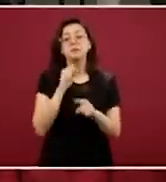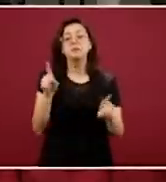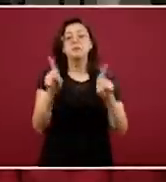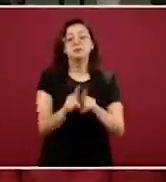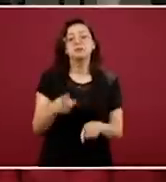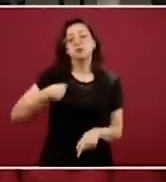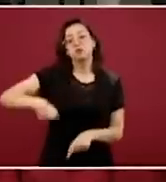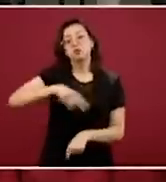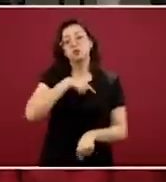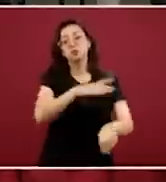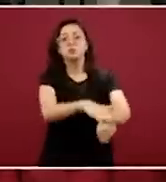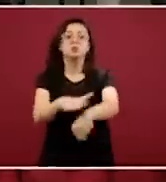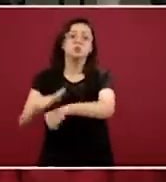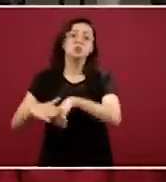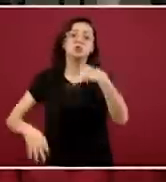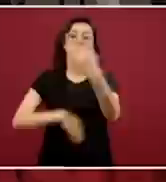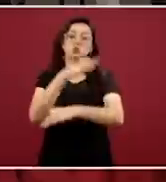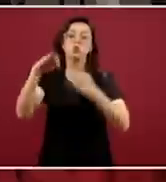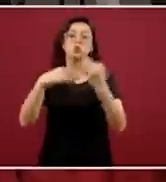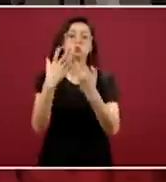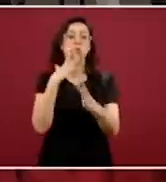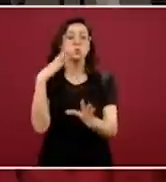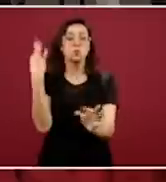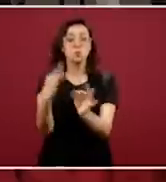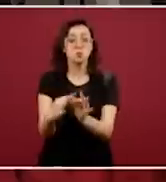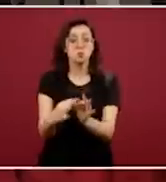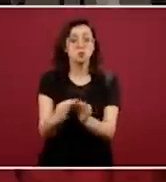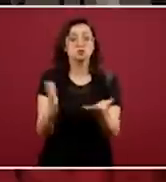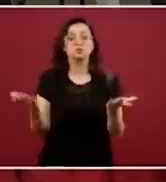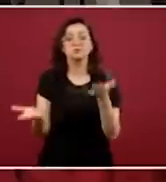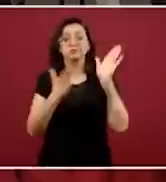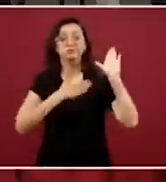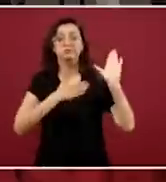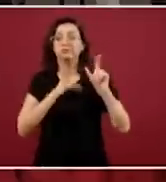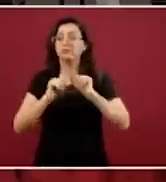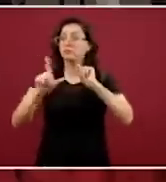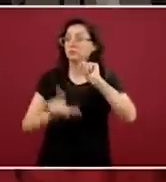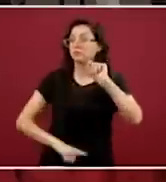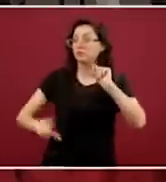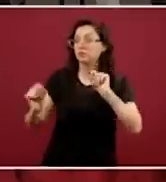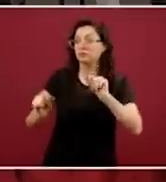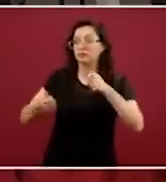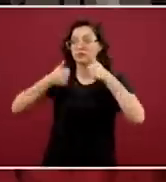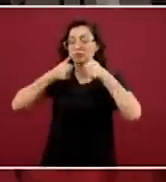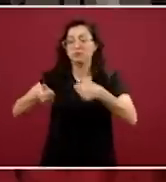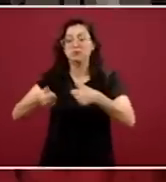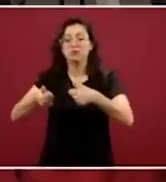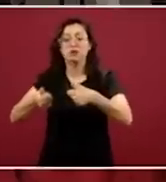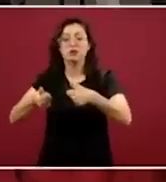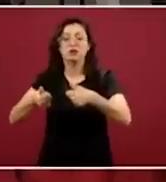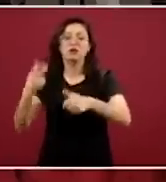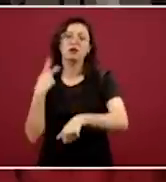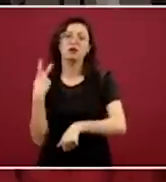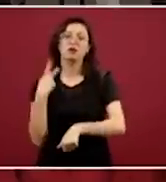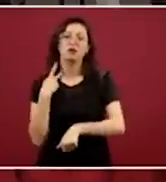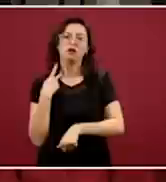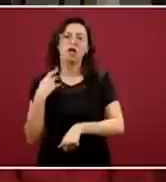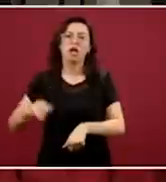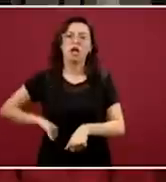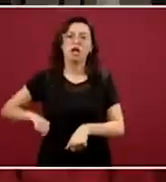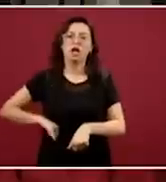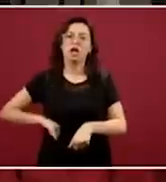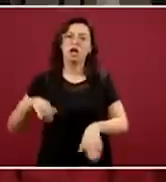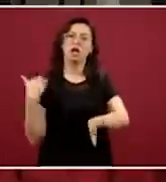la actuación sea de responsabilidad, que sea de un compromiso con el país y no con intereses